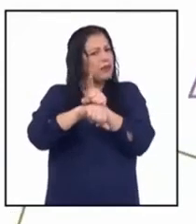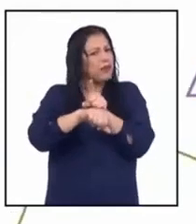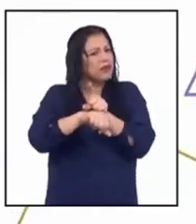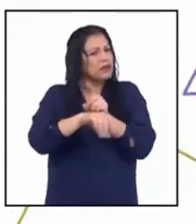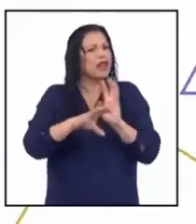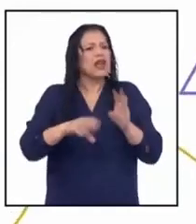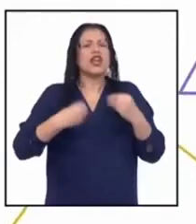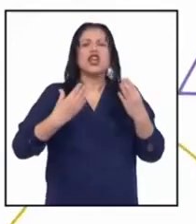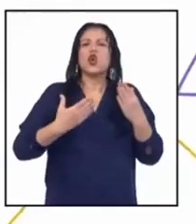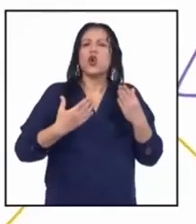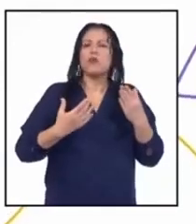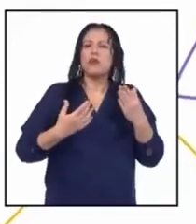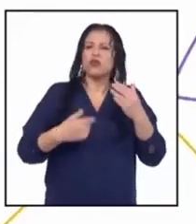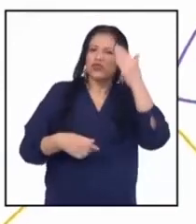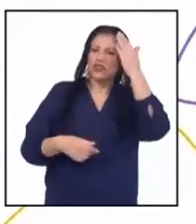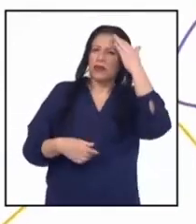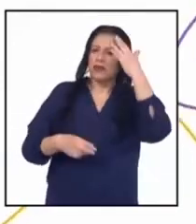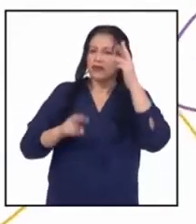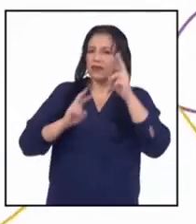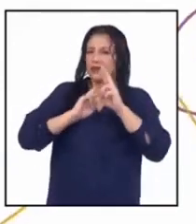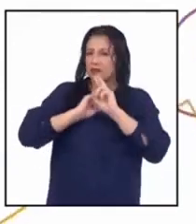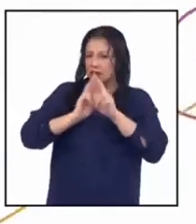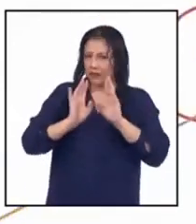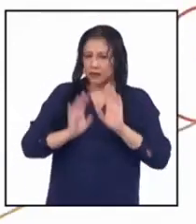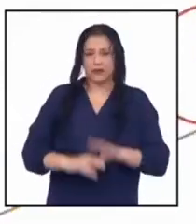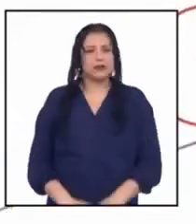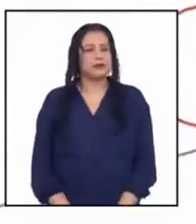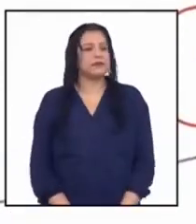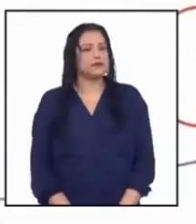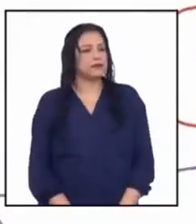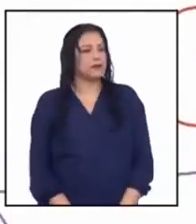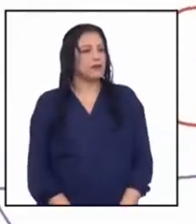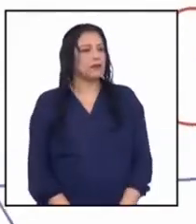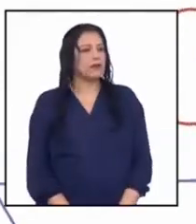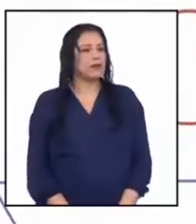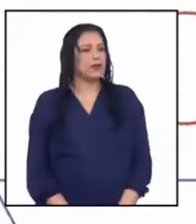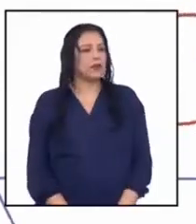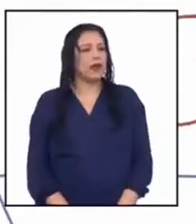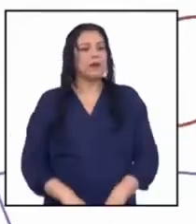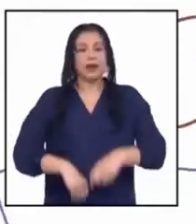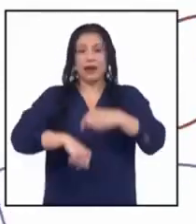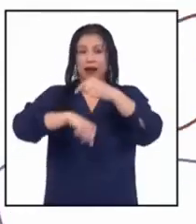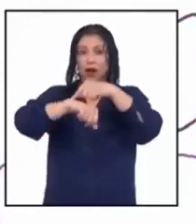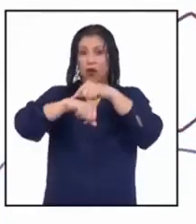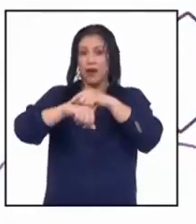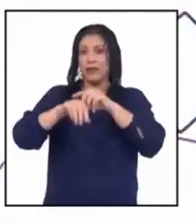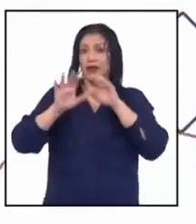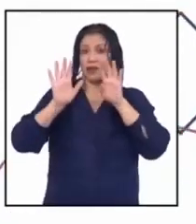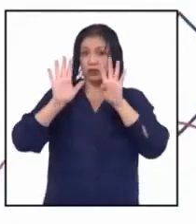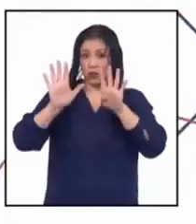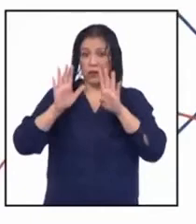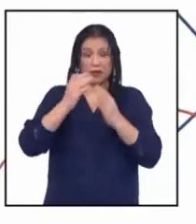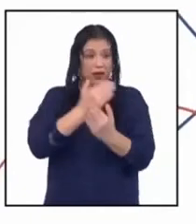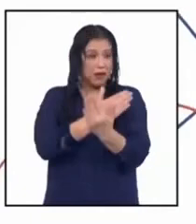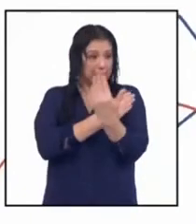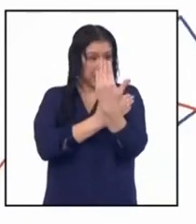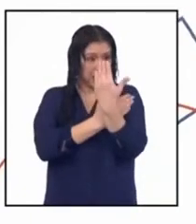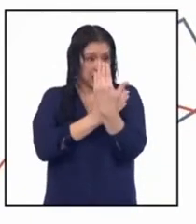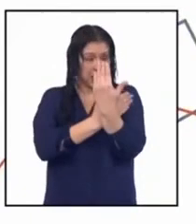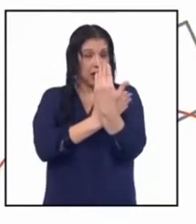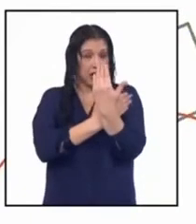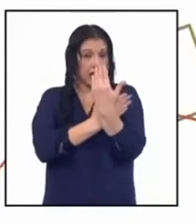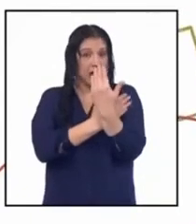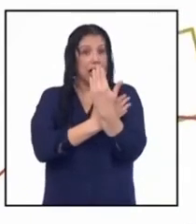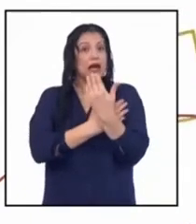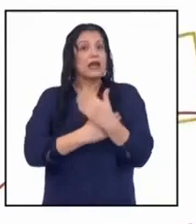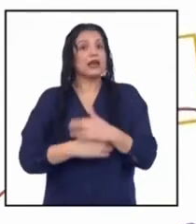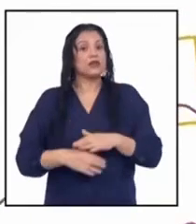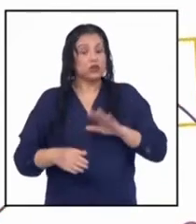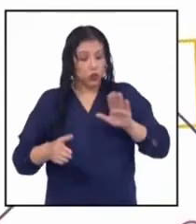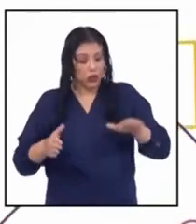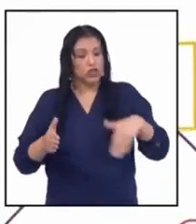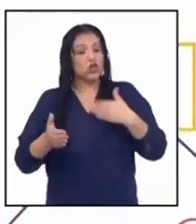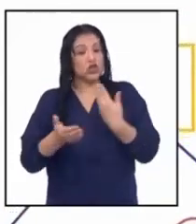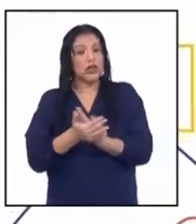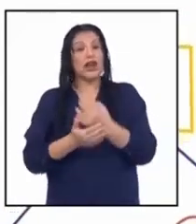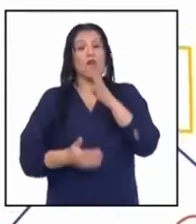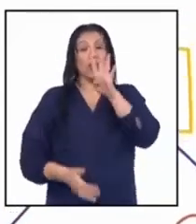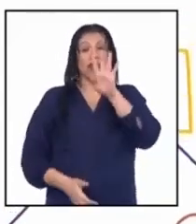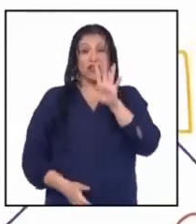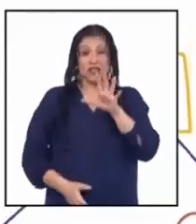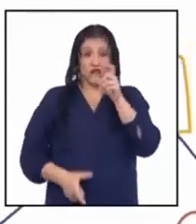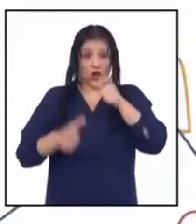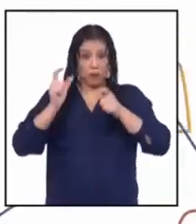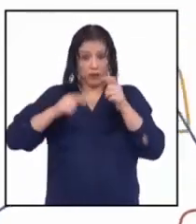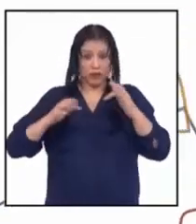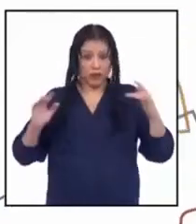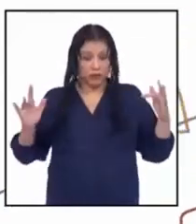a tu respuesta? Ok, en el horario de 9 de la mañana, que es cuando llegan 45 personas,